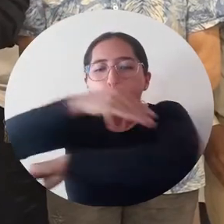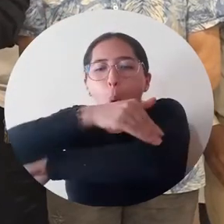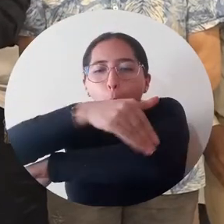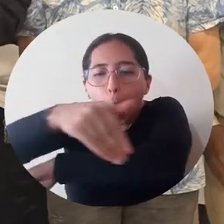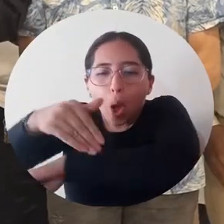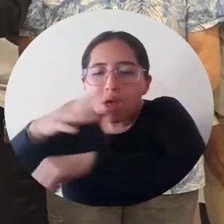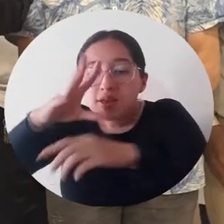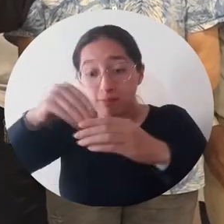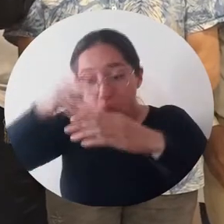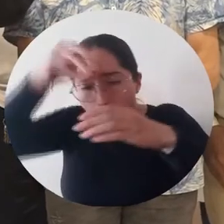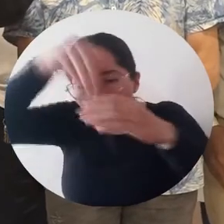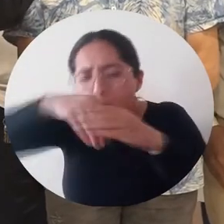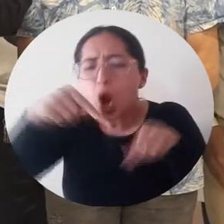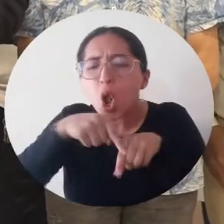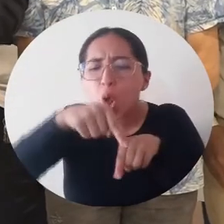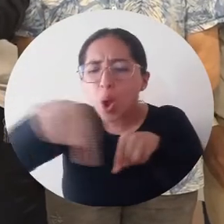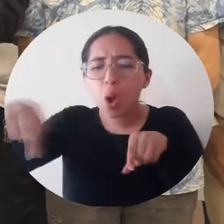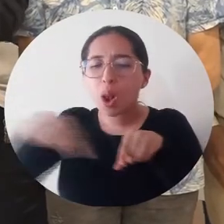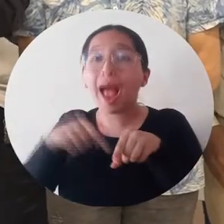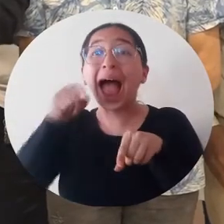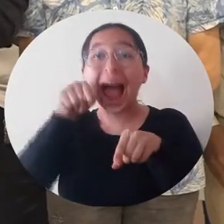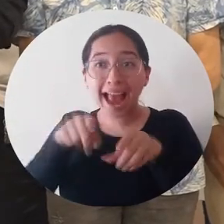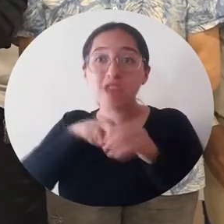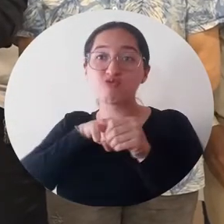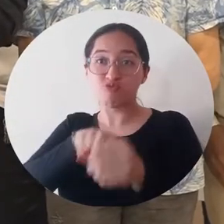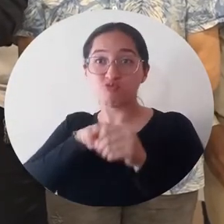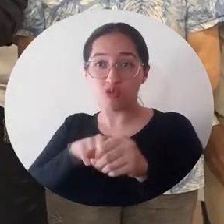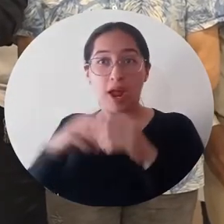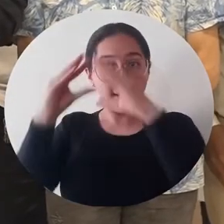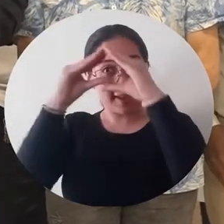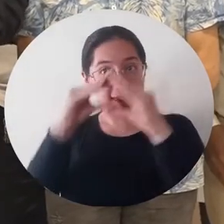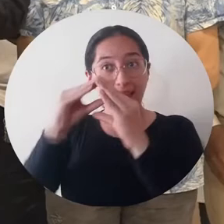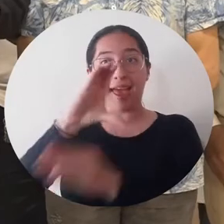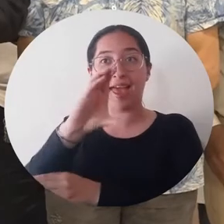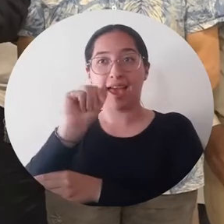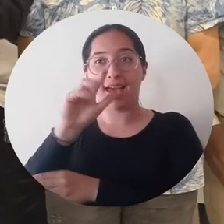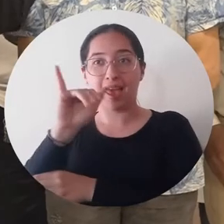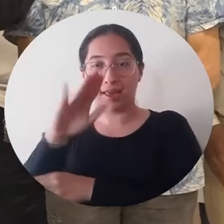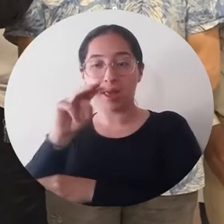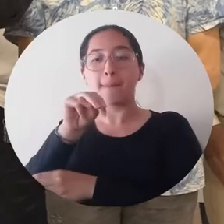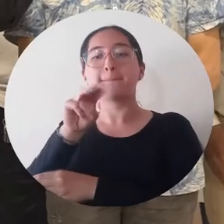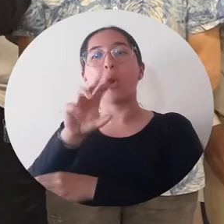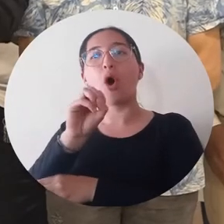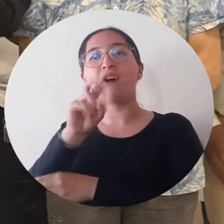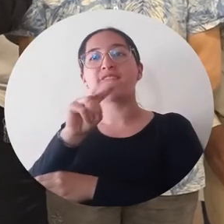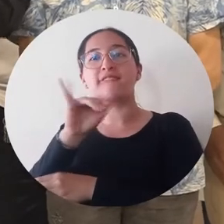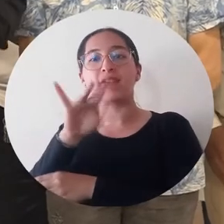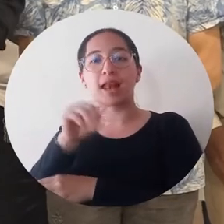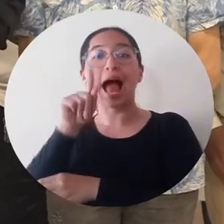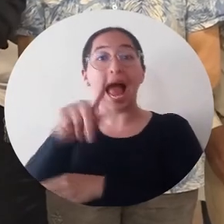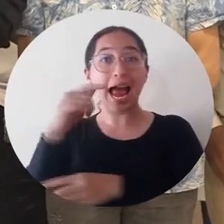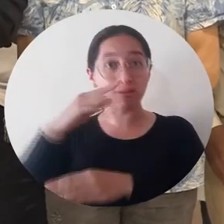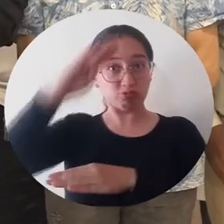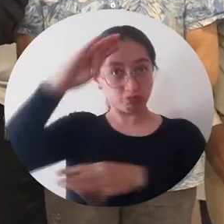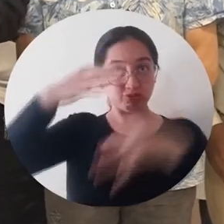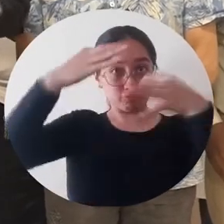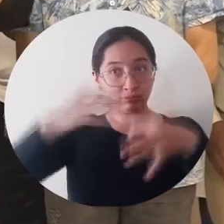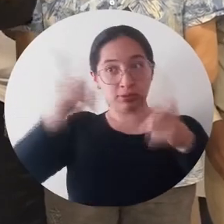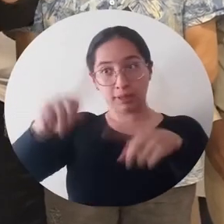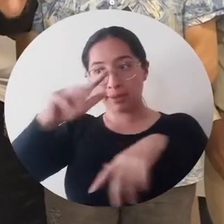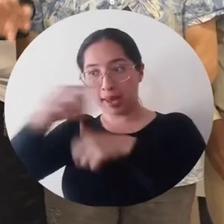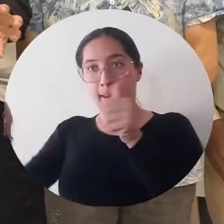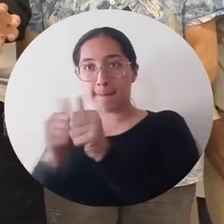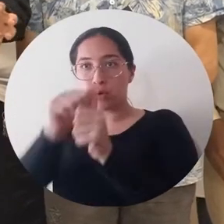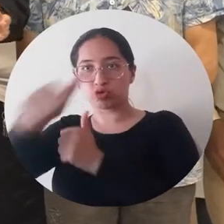zona, diseñar un microcuadrante que tendrá la permanencia del CAI móvil, que tiene